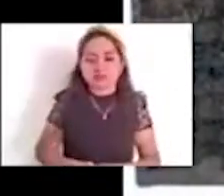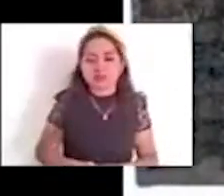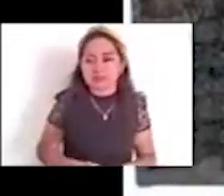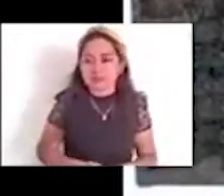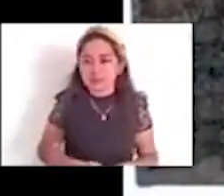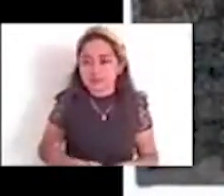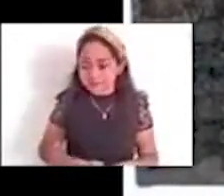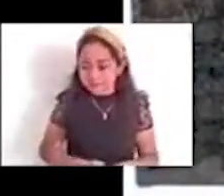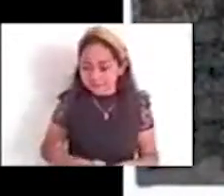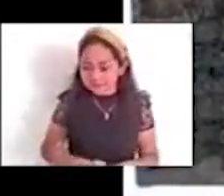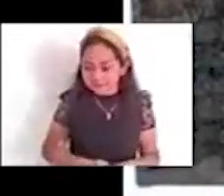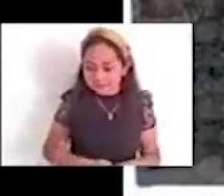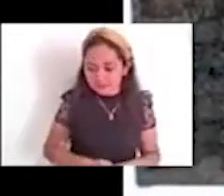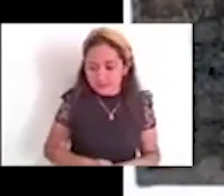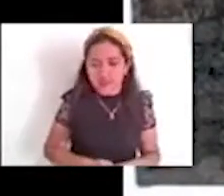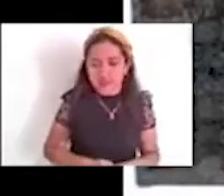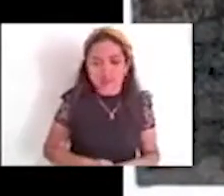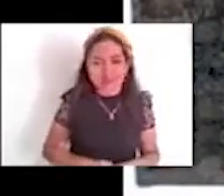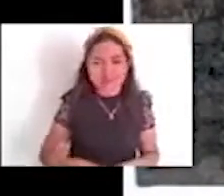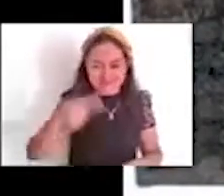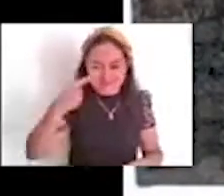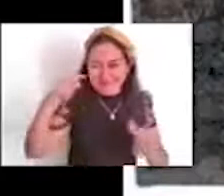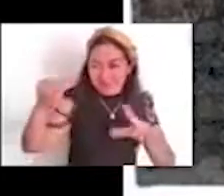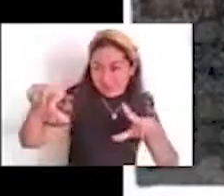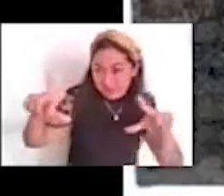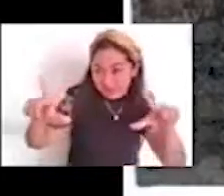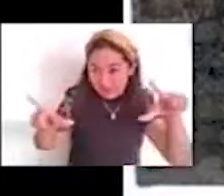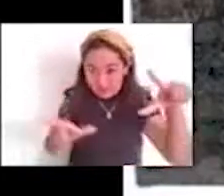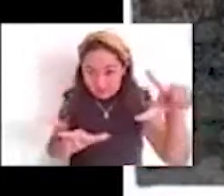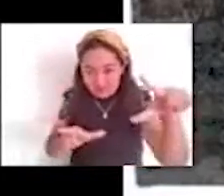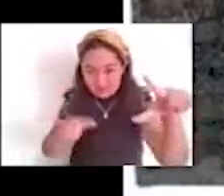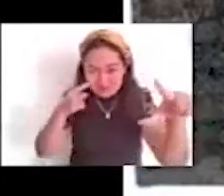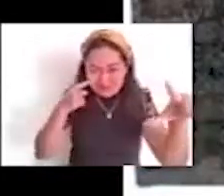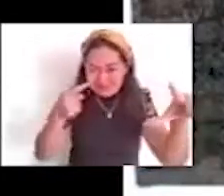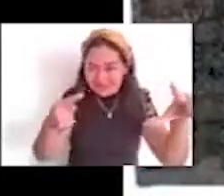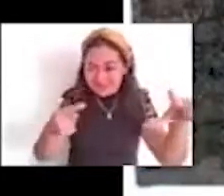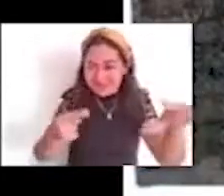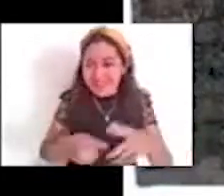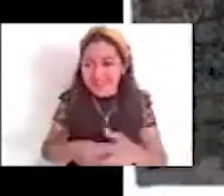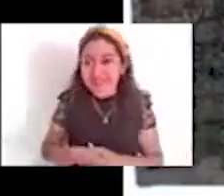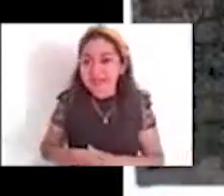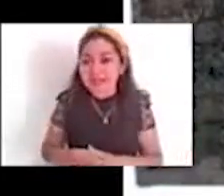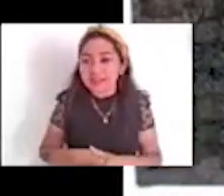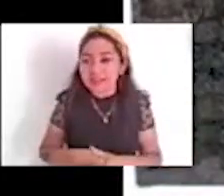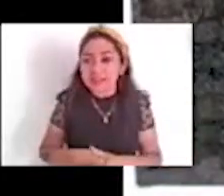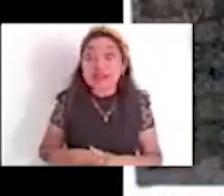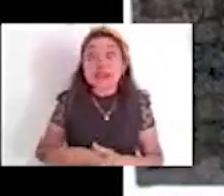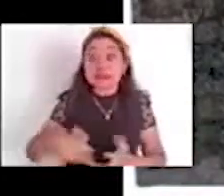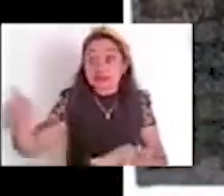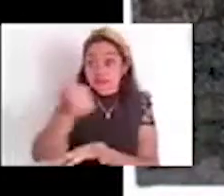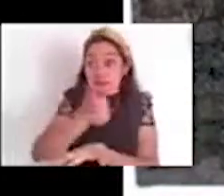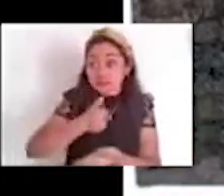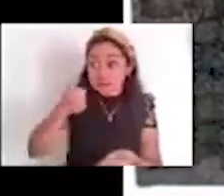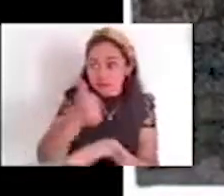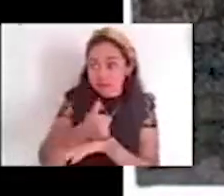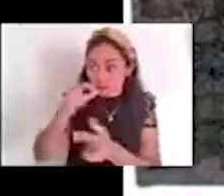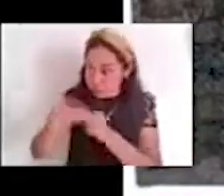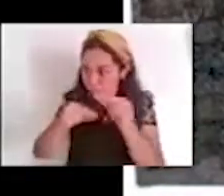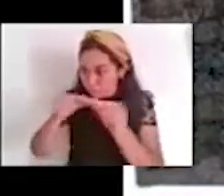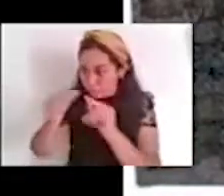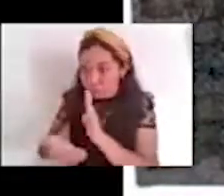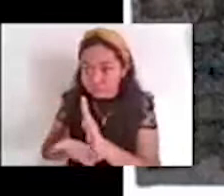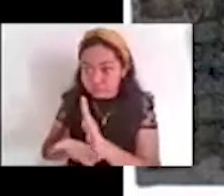está girado a la derecha. El desarrollo urbano de la ciudad se da en